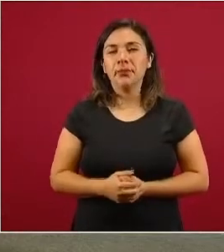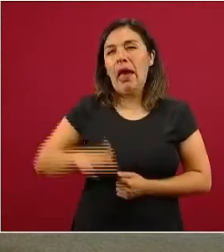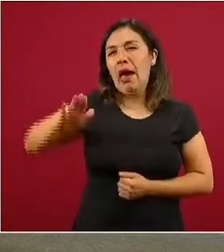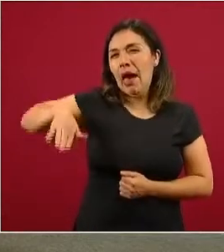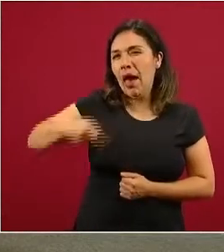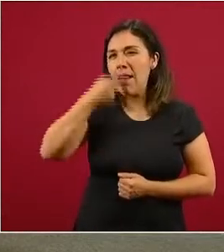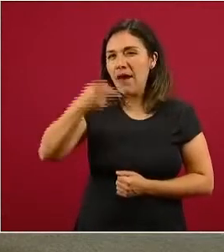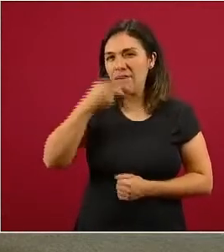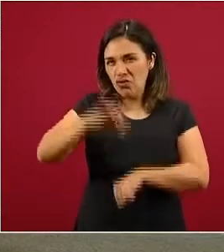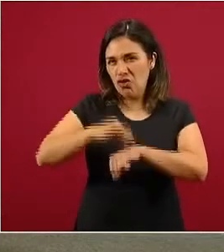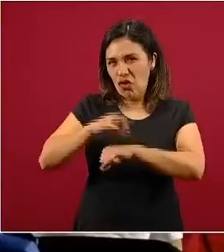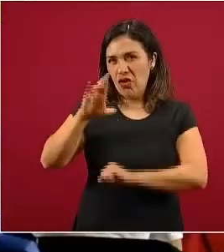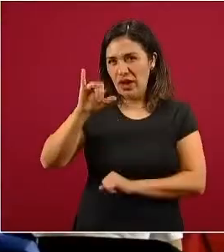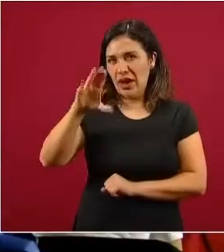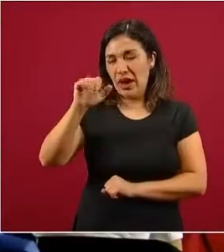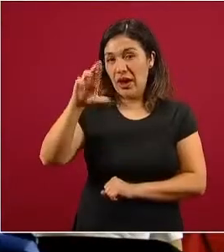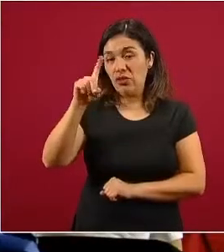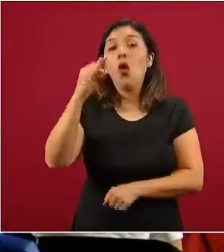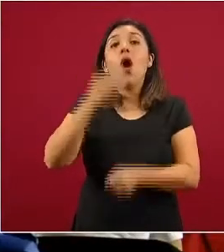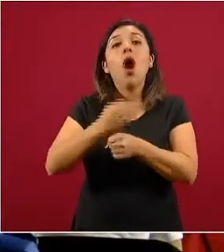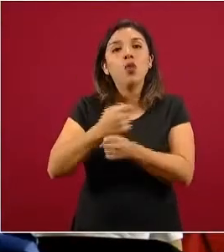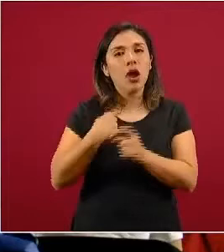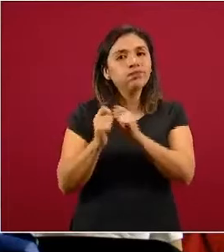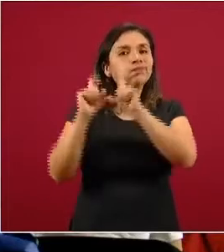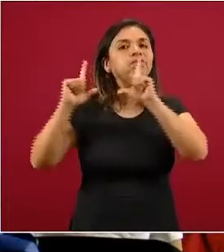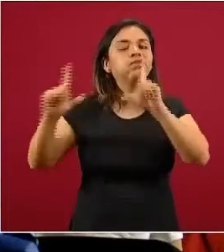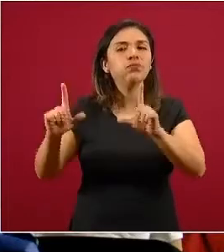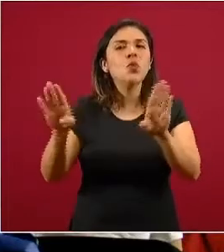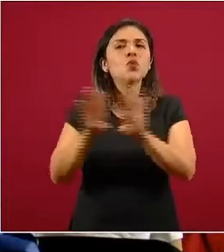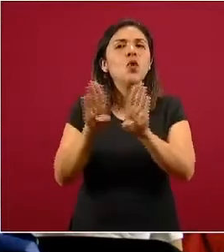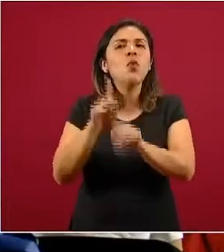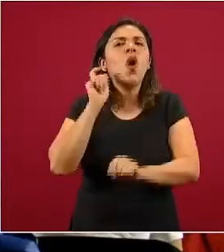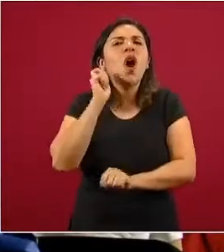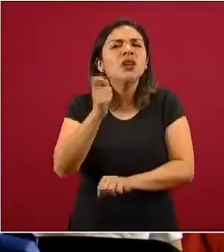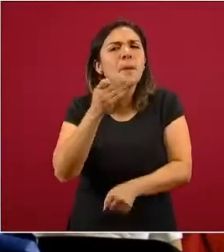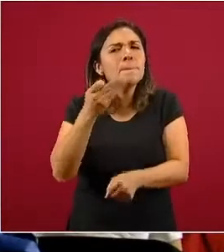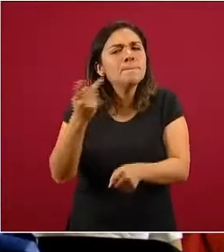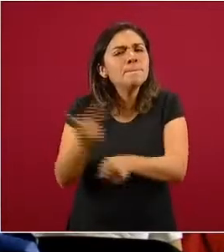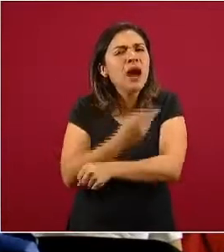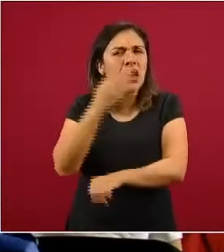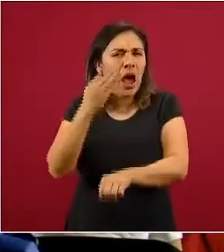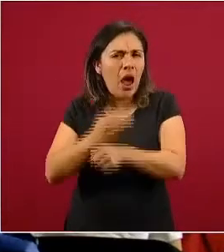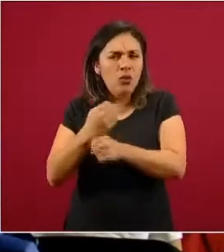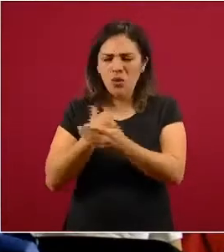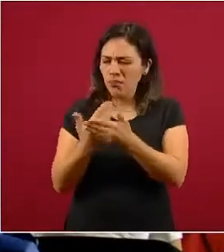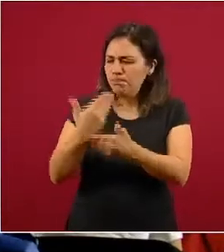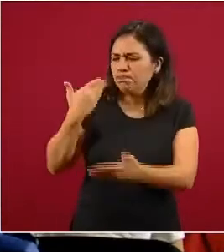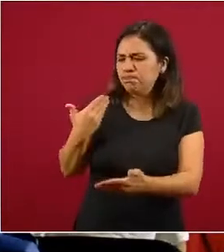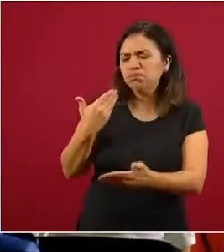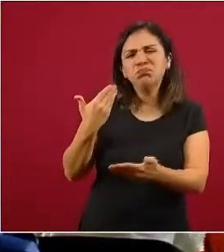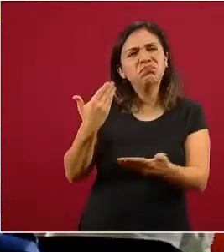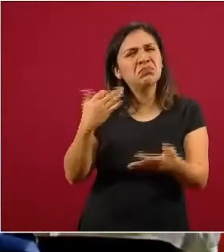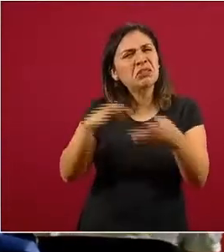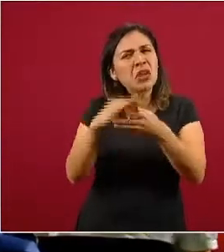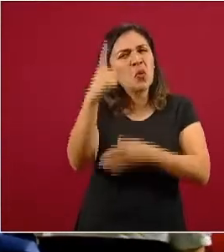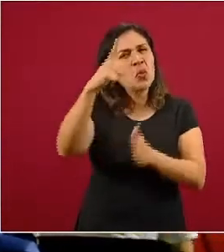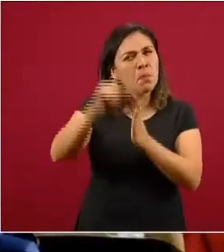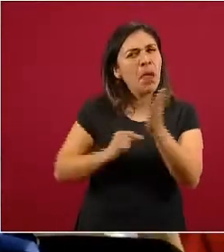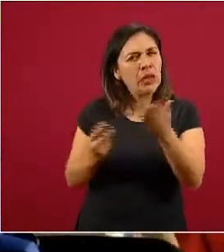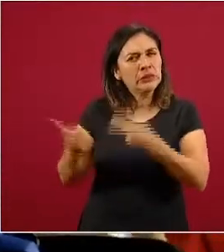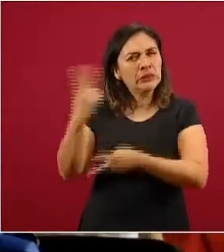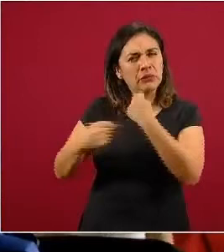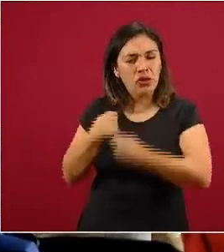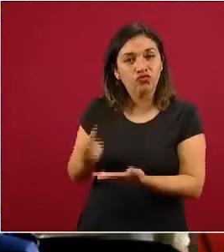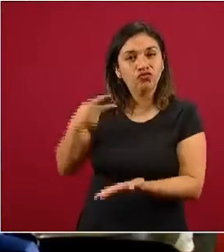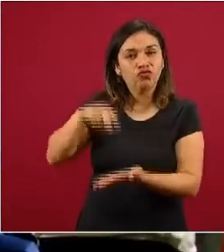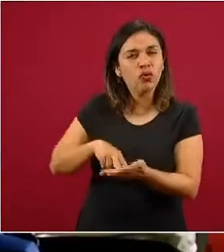hubiera necesidad de ocuparse. Los estados, si se fijan, ninguno sobrepasa el 50% de